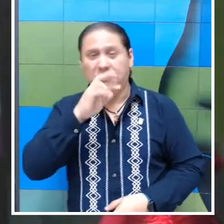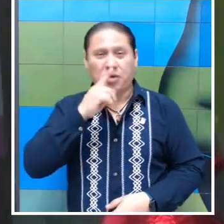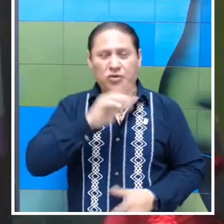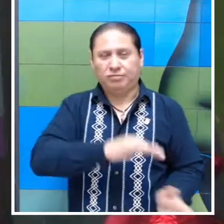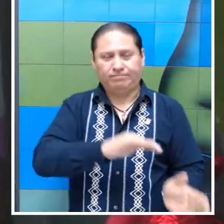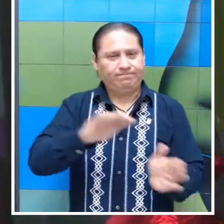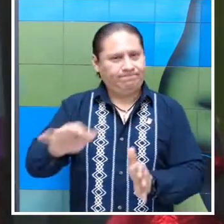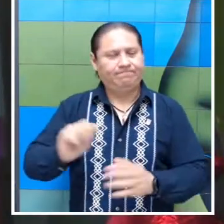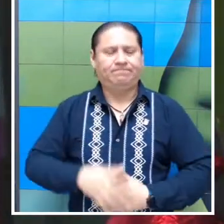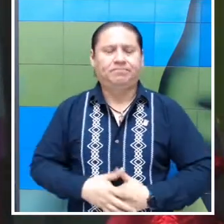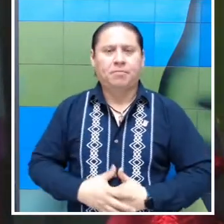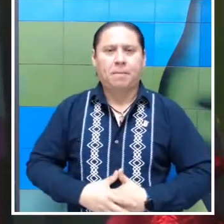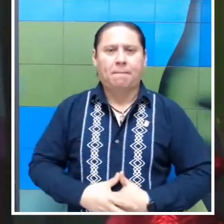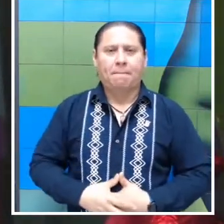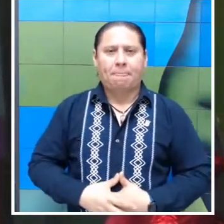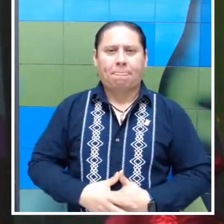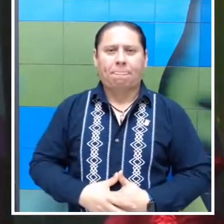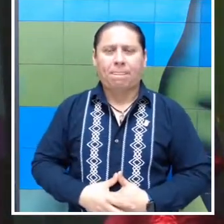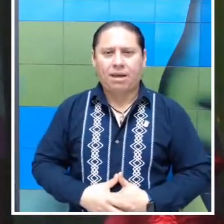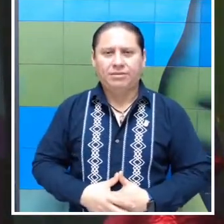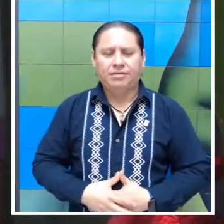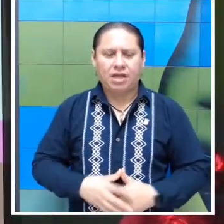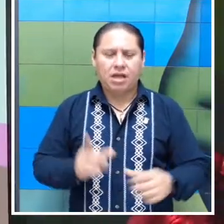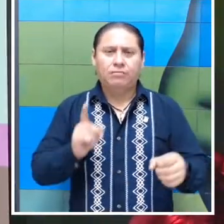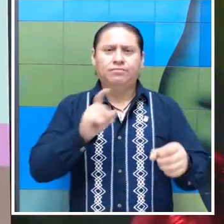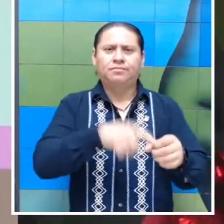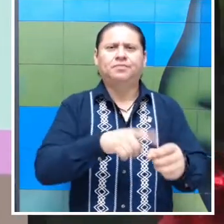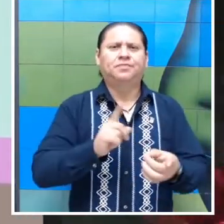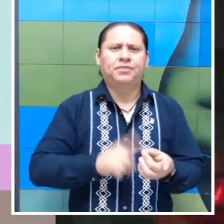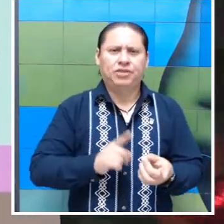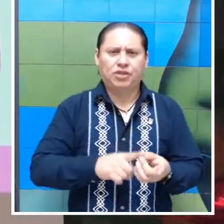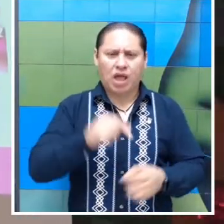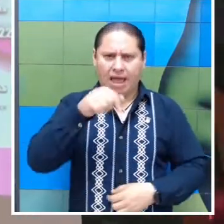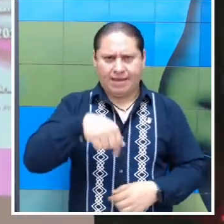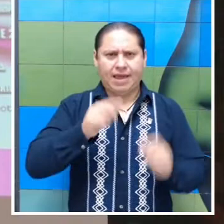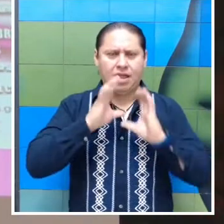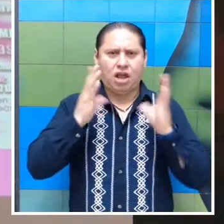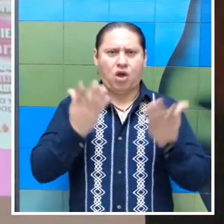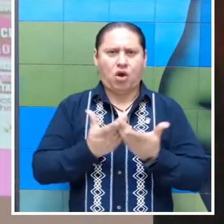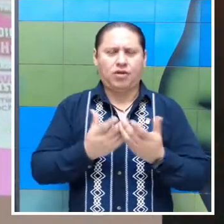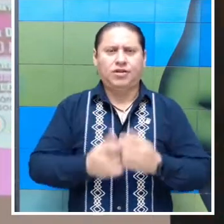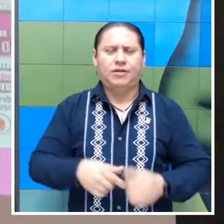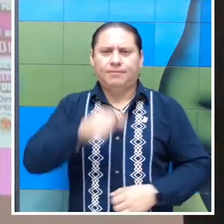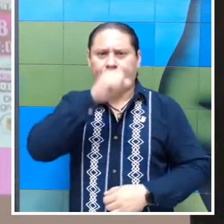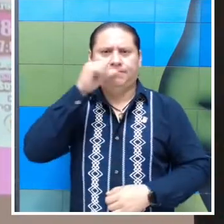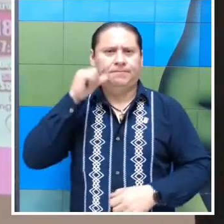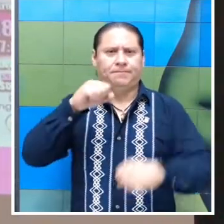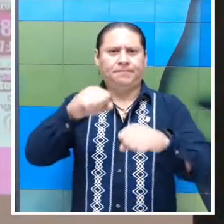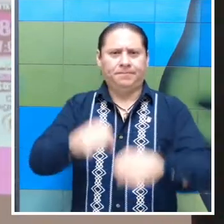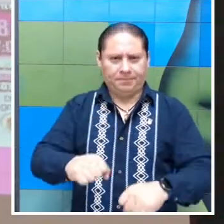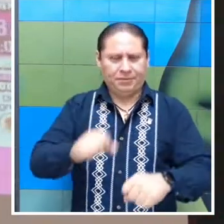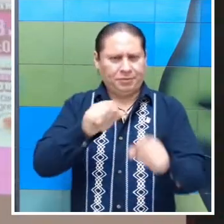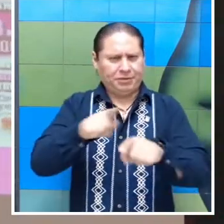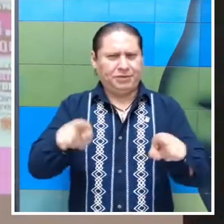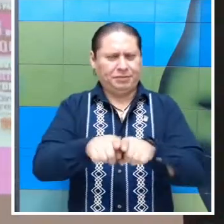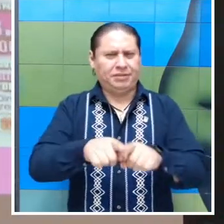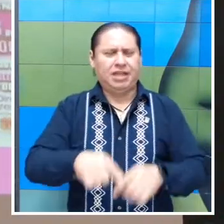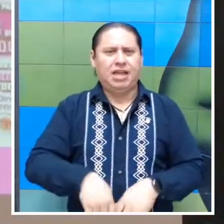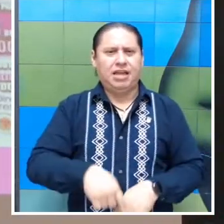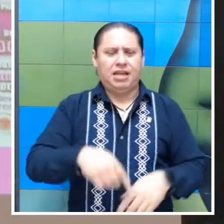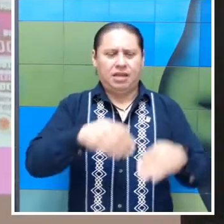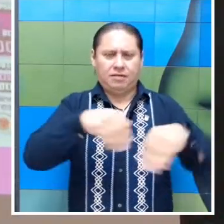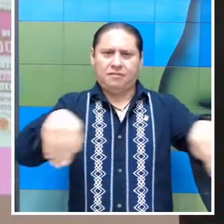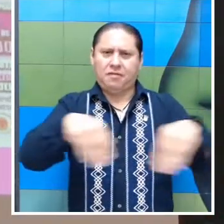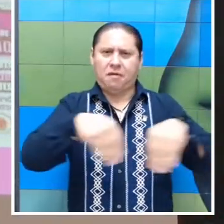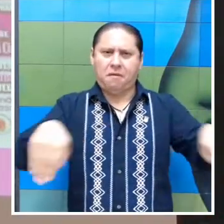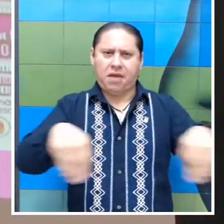Avanzamos. El punto de inscripción va a ser aquí en el Congreso, en el hemiciclo de Benito Juárez, en la Primera Sur, entre